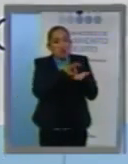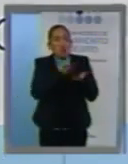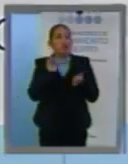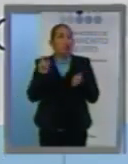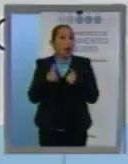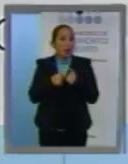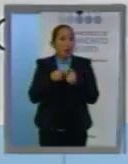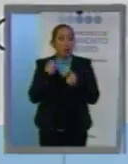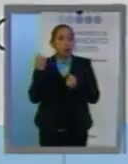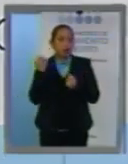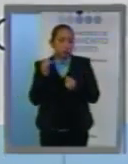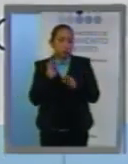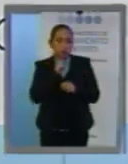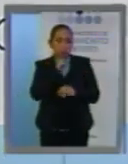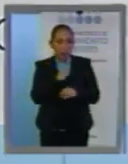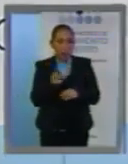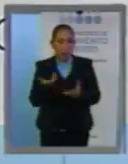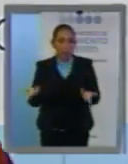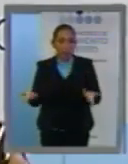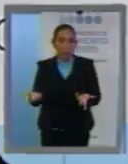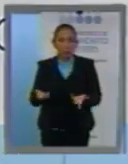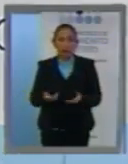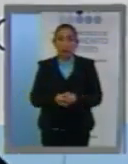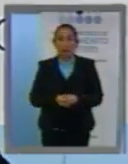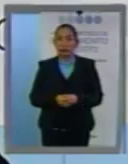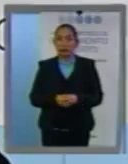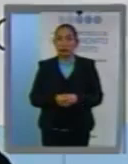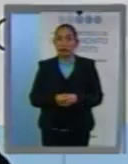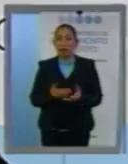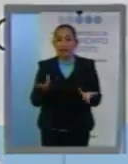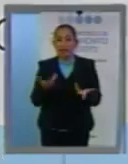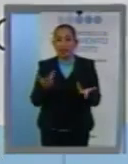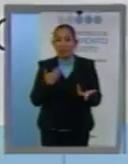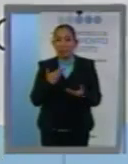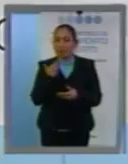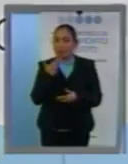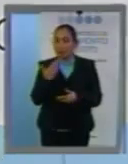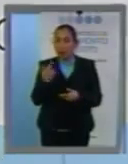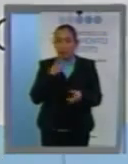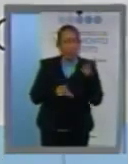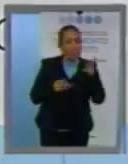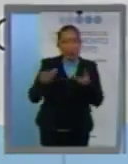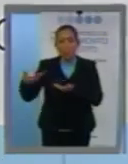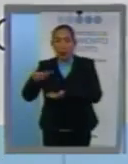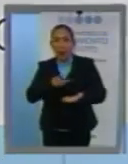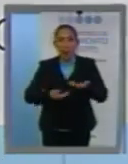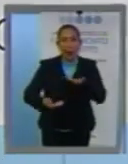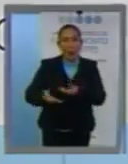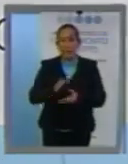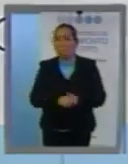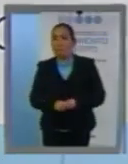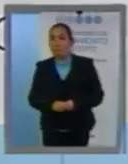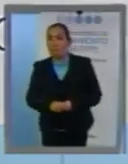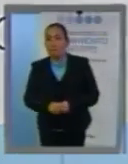han expuesto aquí, pues también sería bueno, de manera que se convirtiera en un diálogo realmente. Contador, le doy la